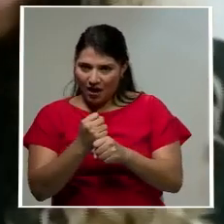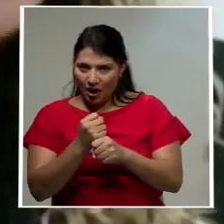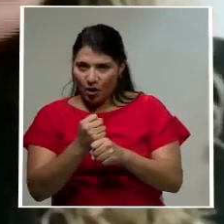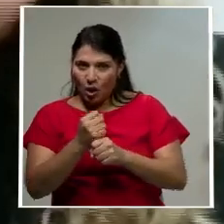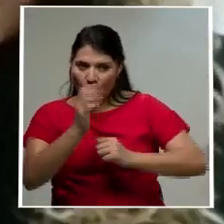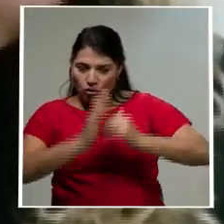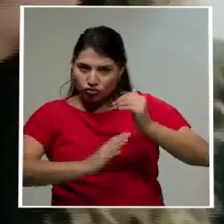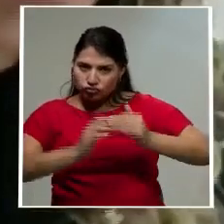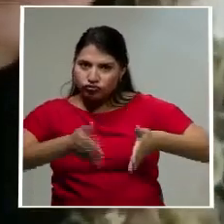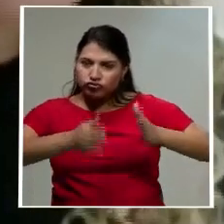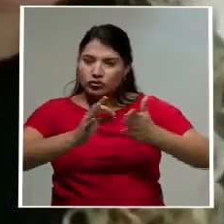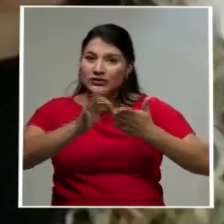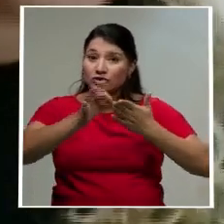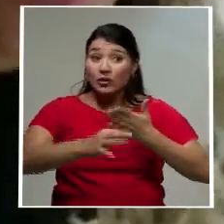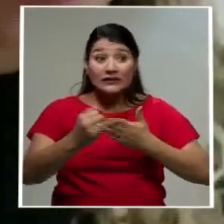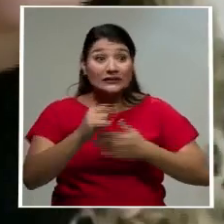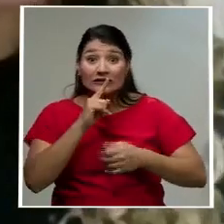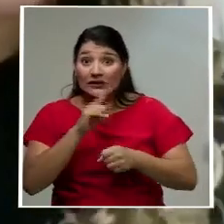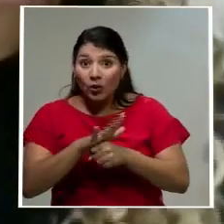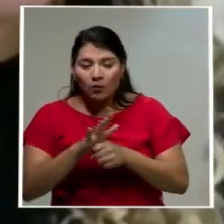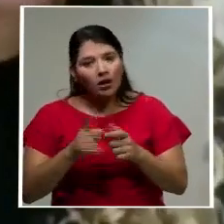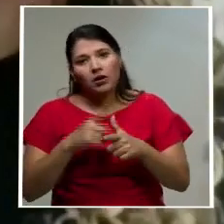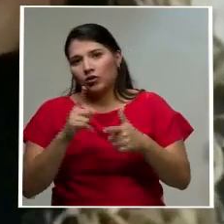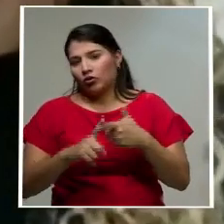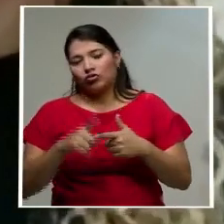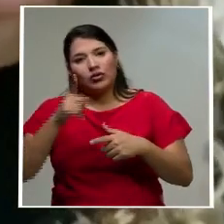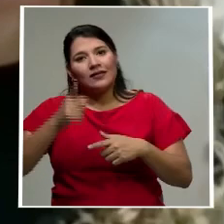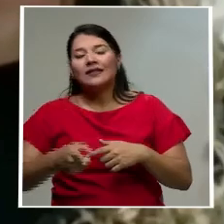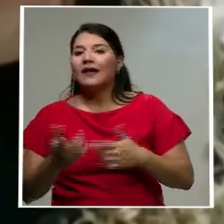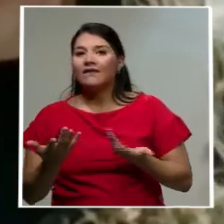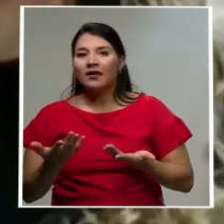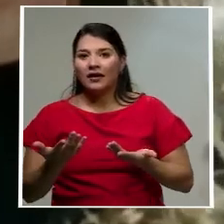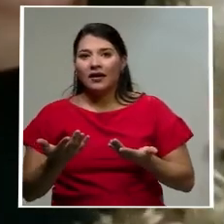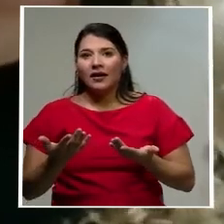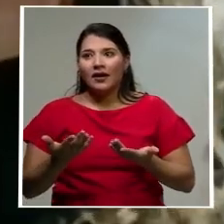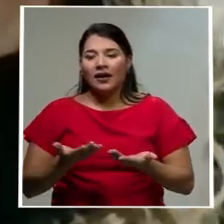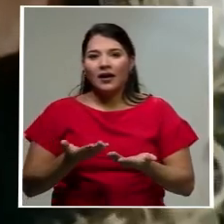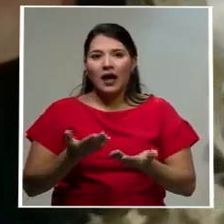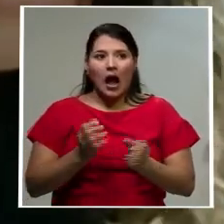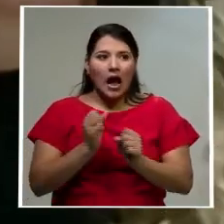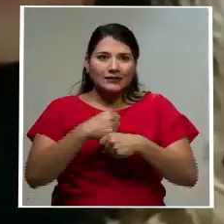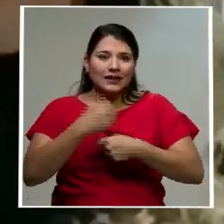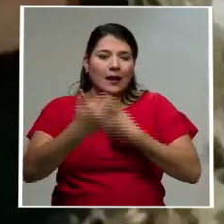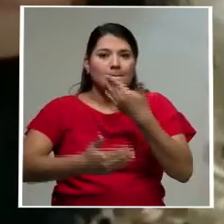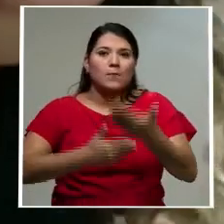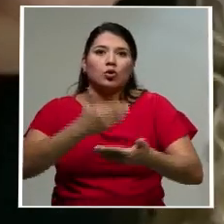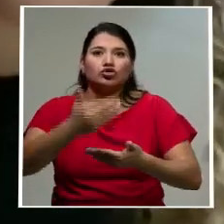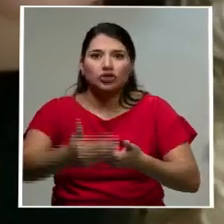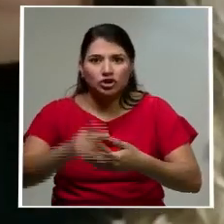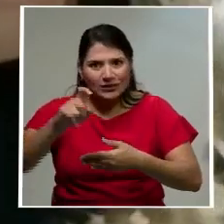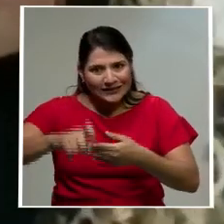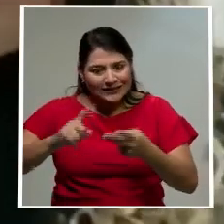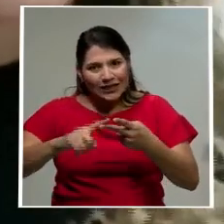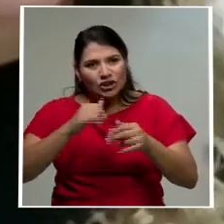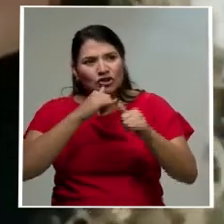construir escuelas, y si no lo hizo, pues entonces tenía que haber dado los lineamientos, hecho las denuncias, parar las